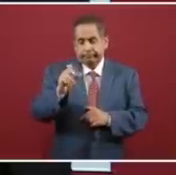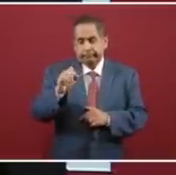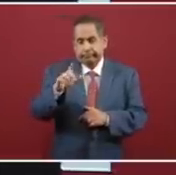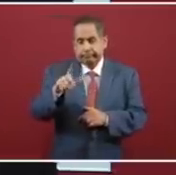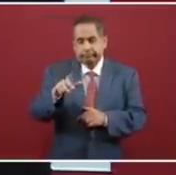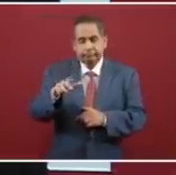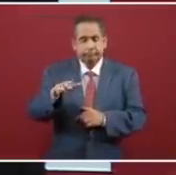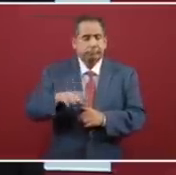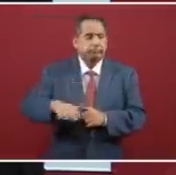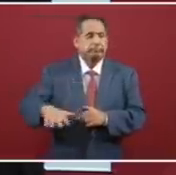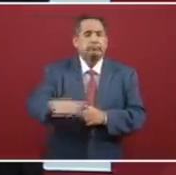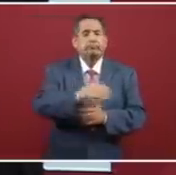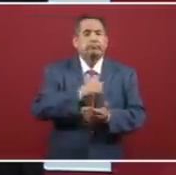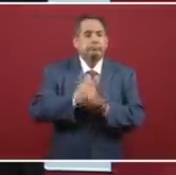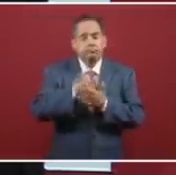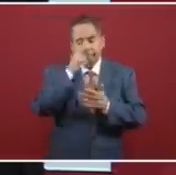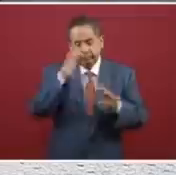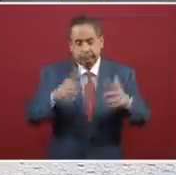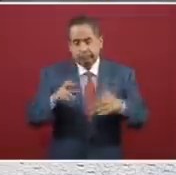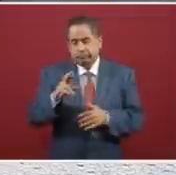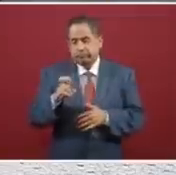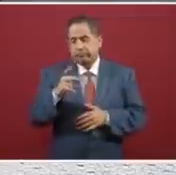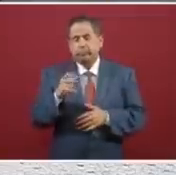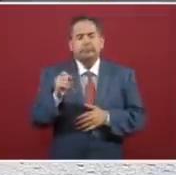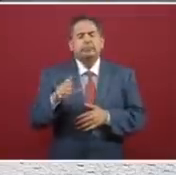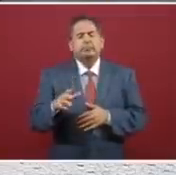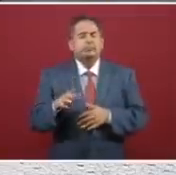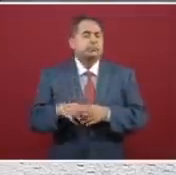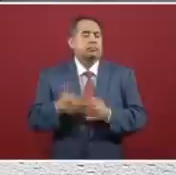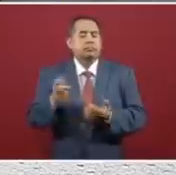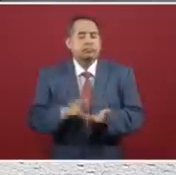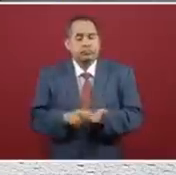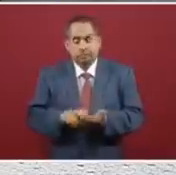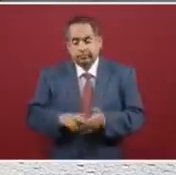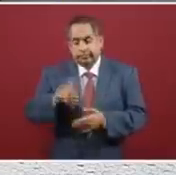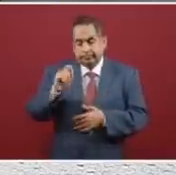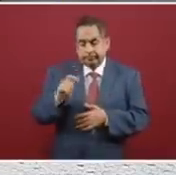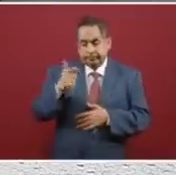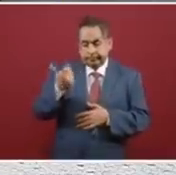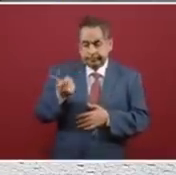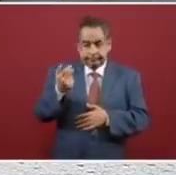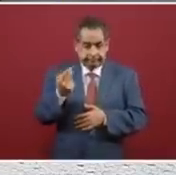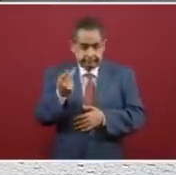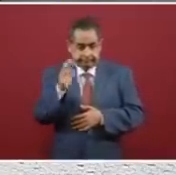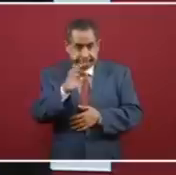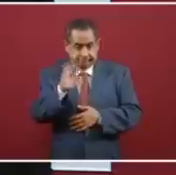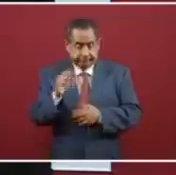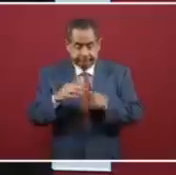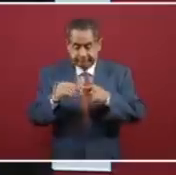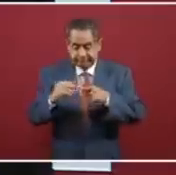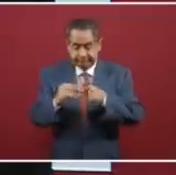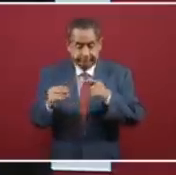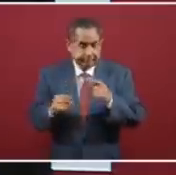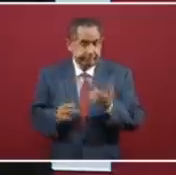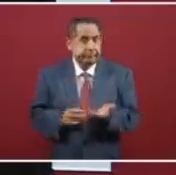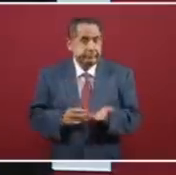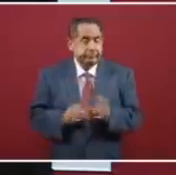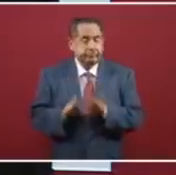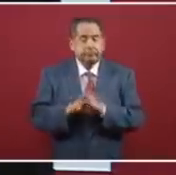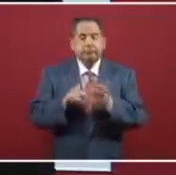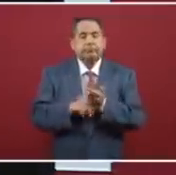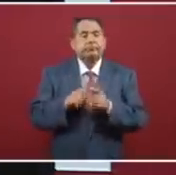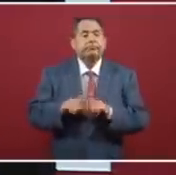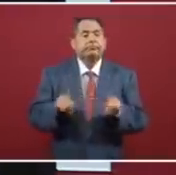zona metropolitana del valle de méxico precio al público 20 pesos con 25 centavos con un